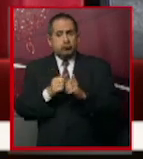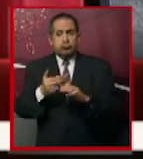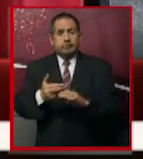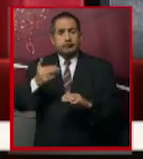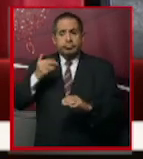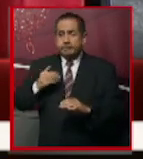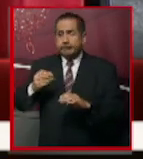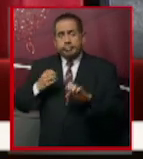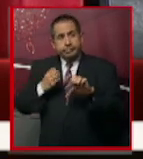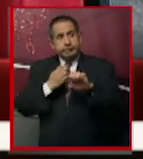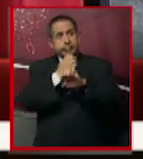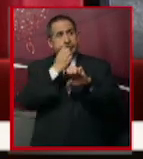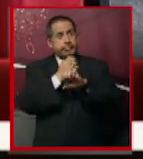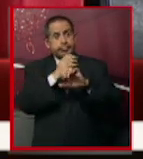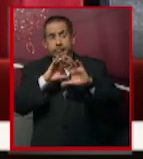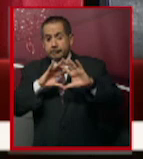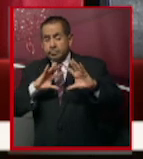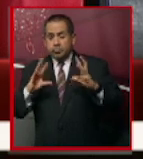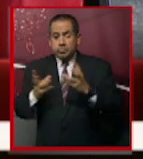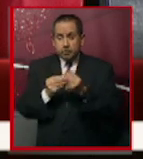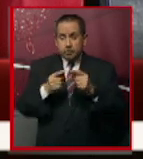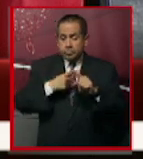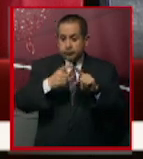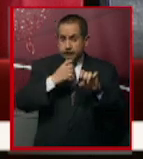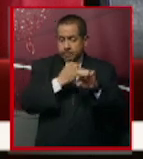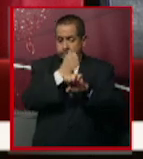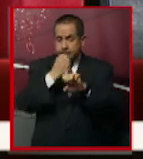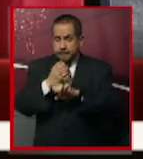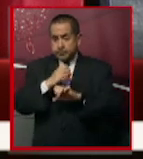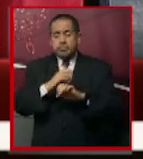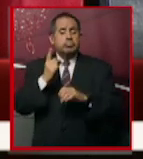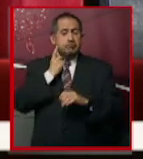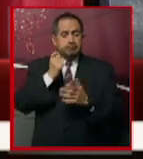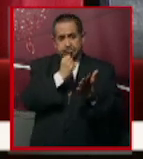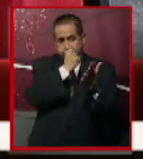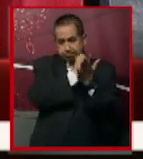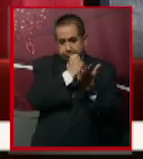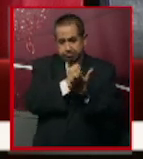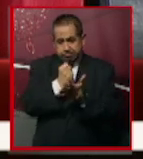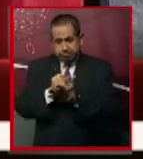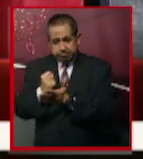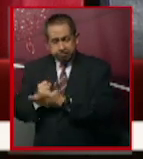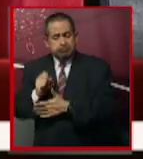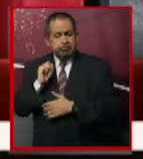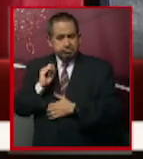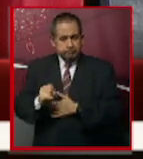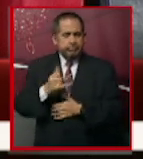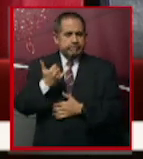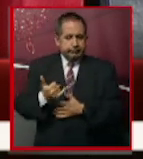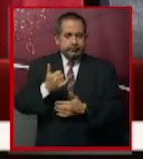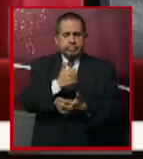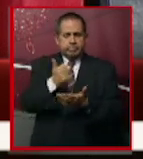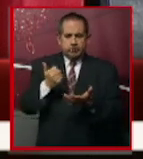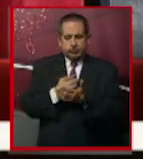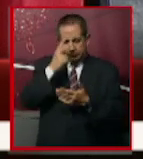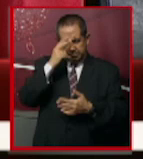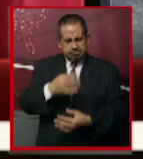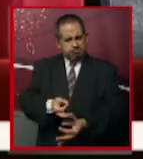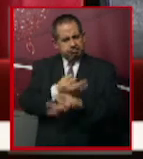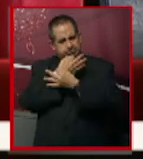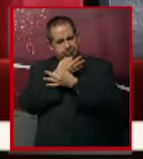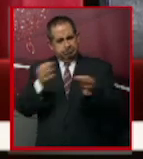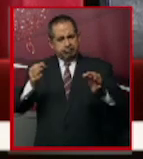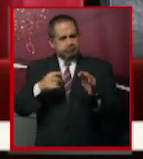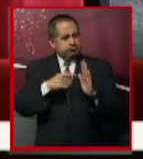aprobación de la totalidad de las honorables legislaturas de los estados y de la Ciudad de México, declara